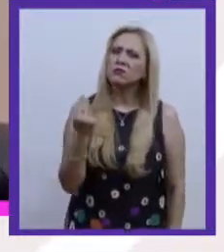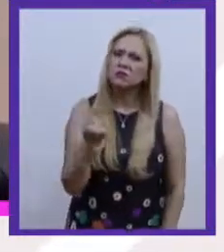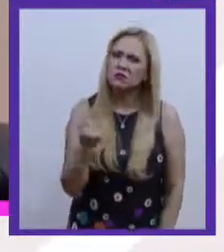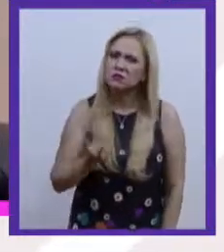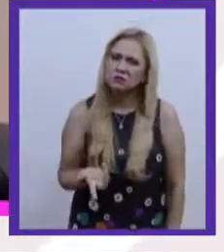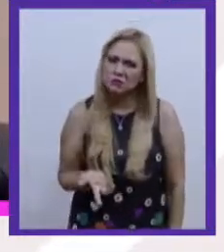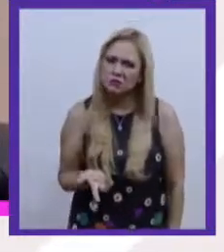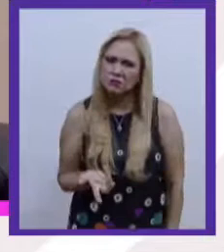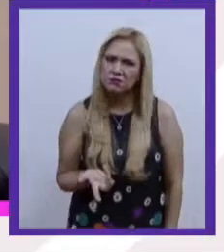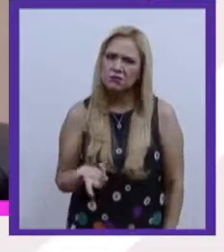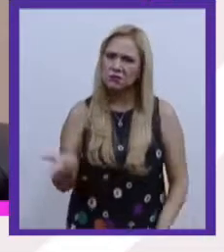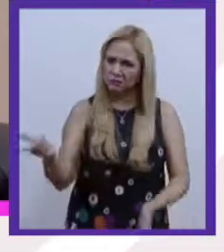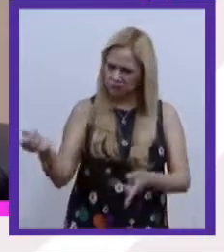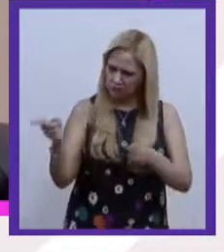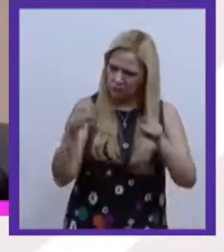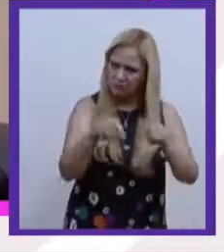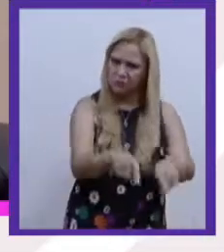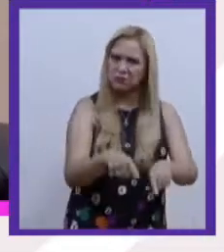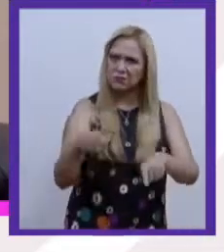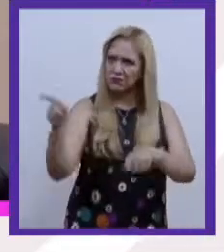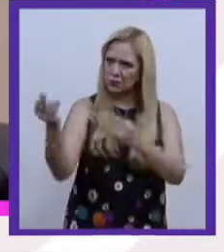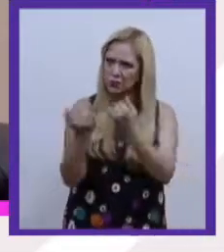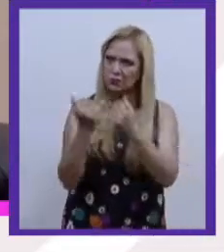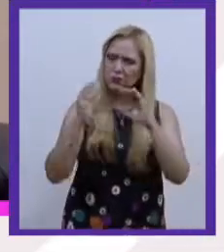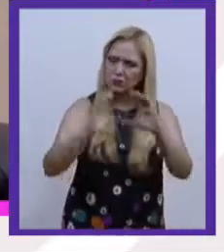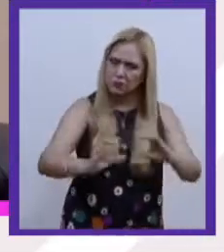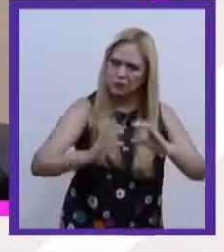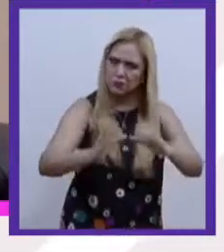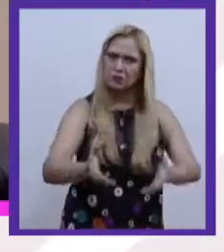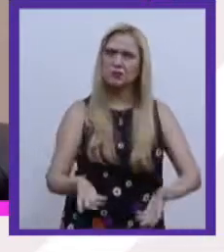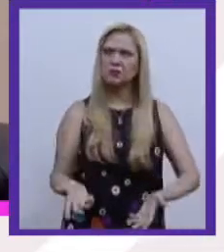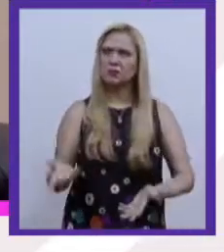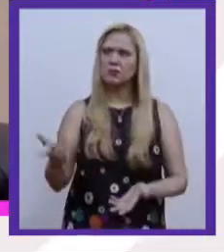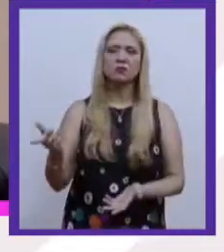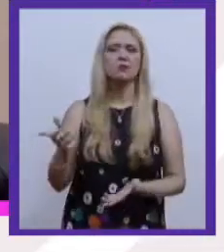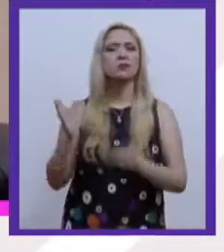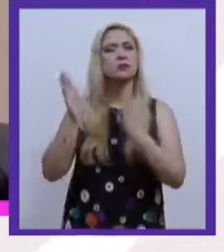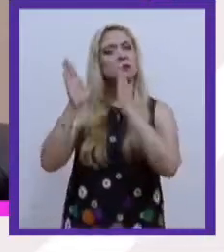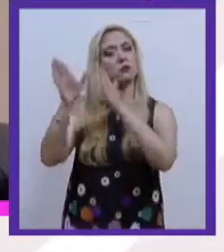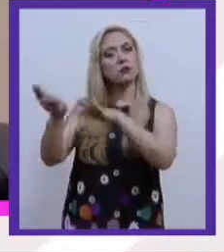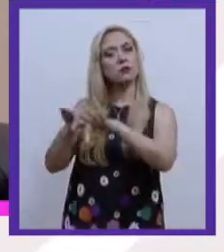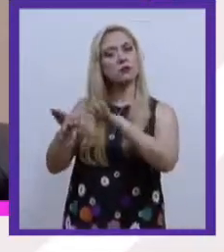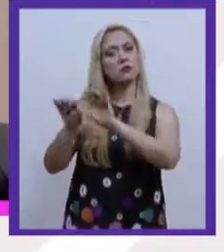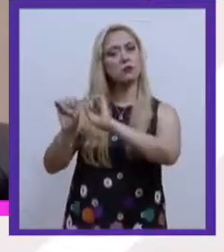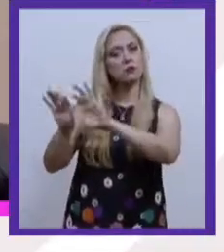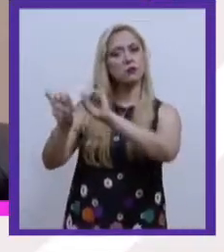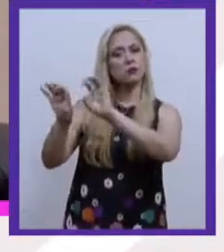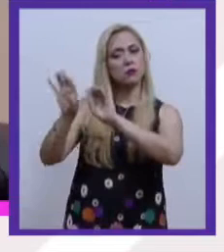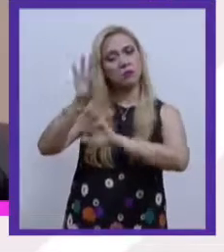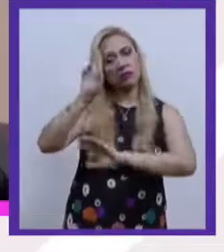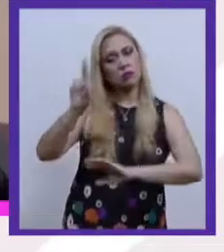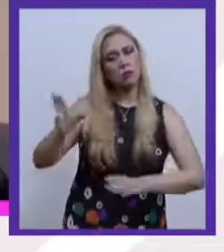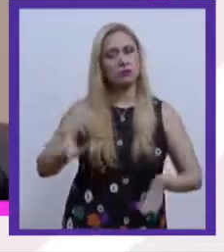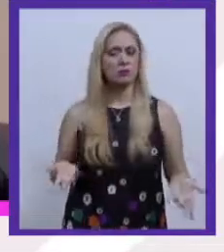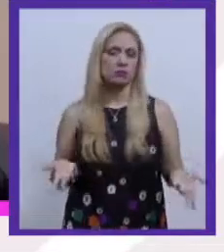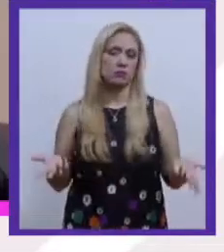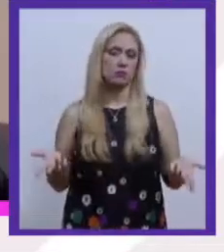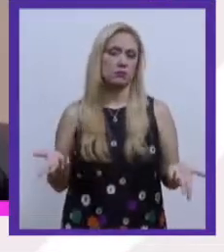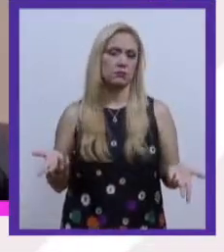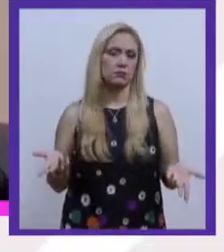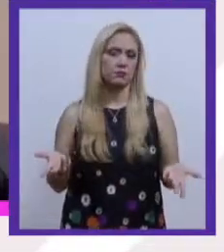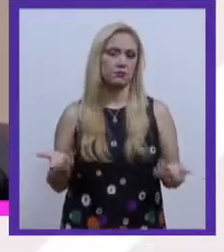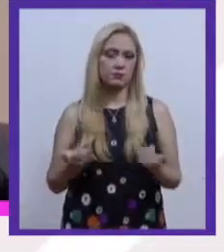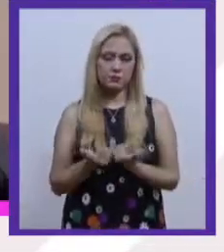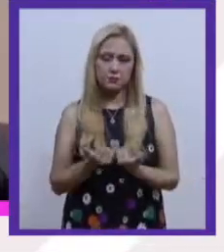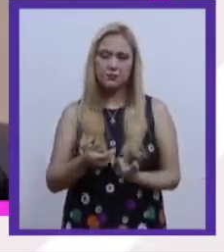corresponde en las tareas del cuidado y de la parte privada. Pero que además no solamente se trata de